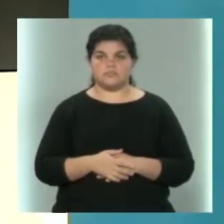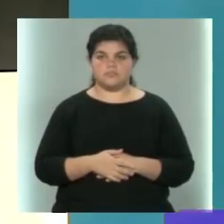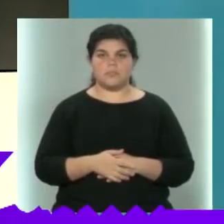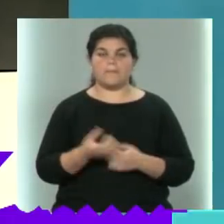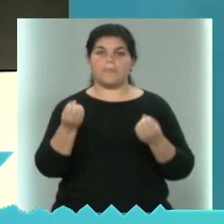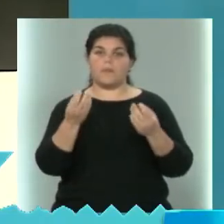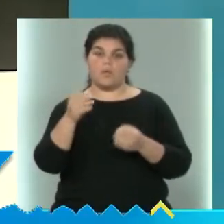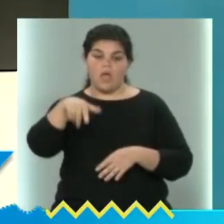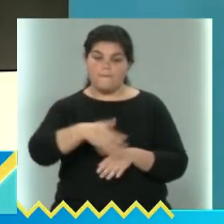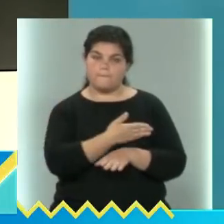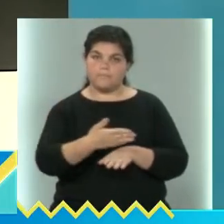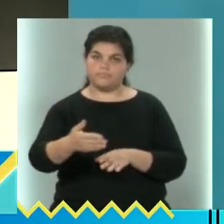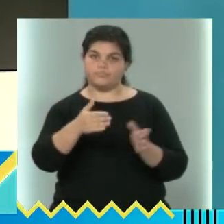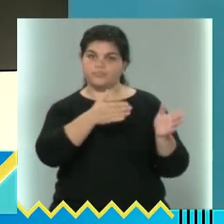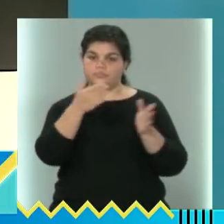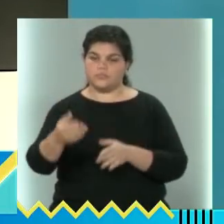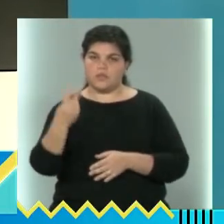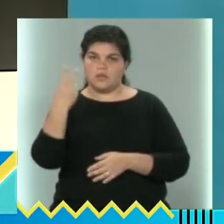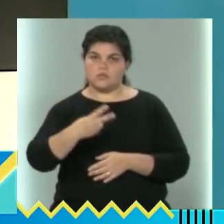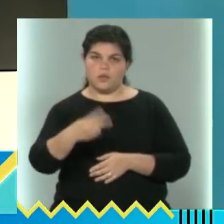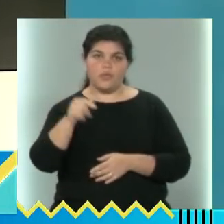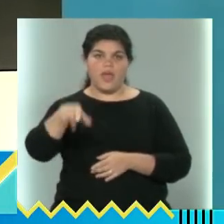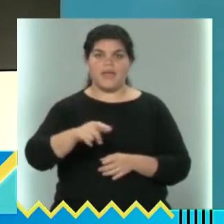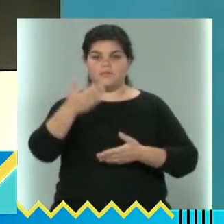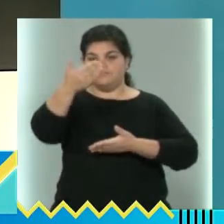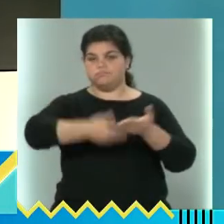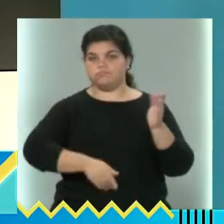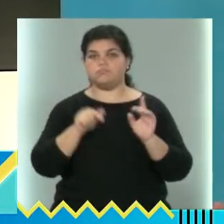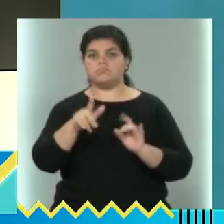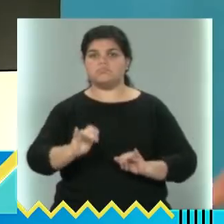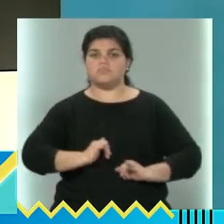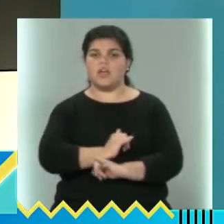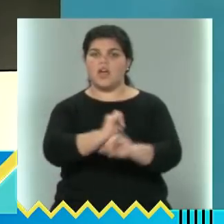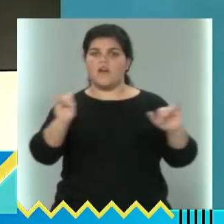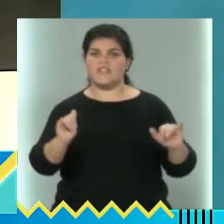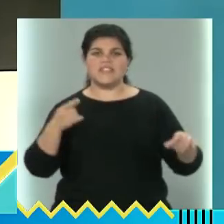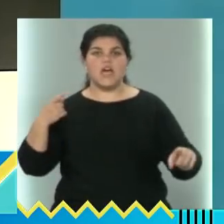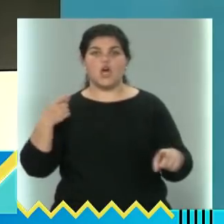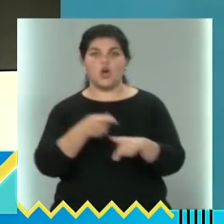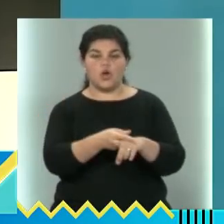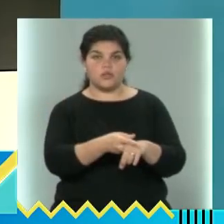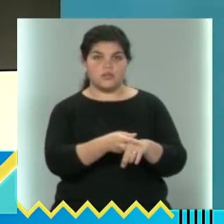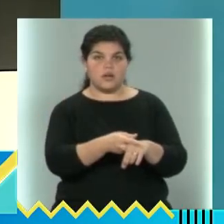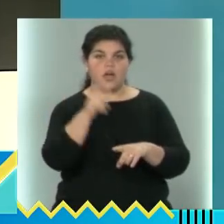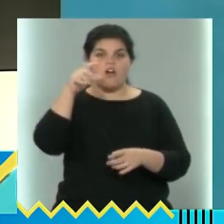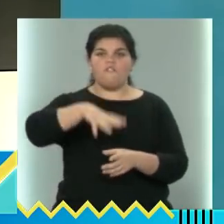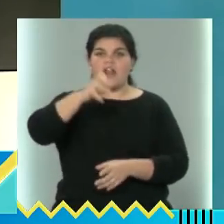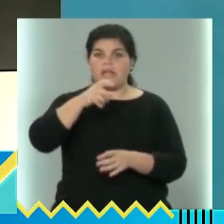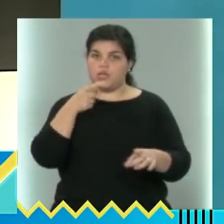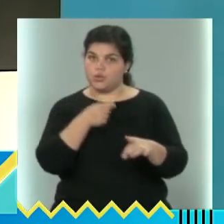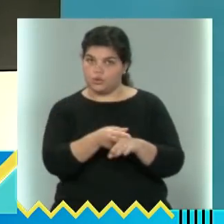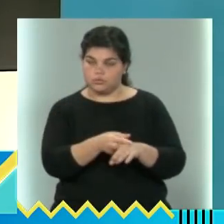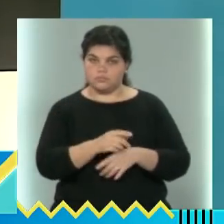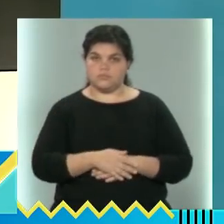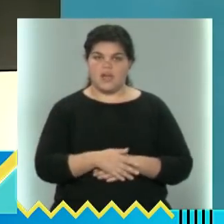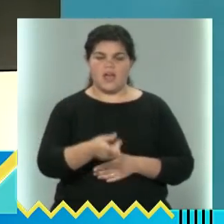Bien, arrancamos este segundo bloque, como lo decíamos, con un clip, en este caso, con argumentos en contra del fracking. Nos quedábamos